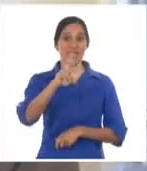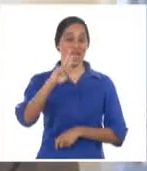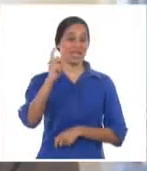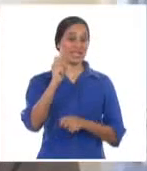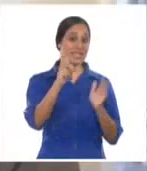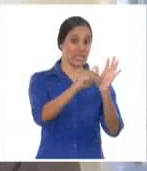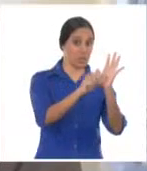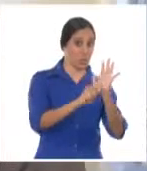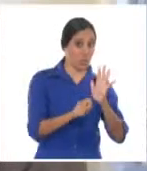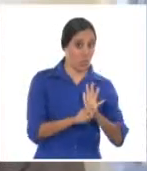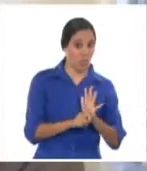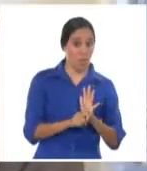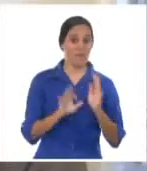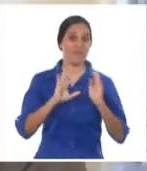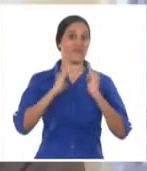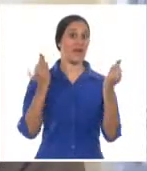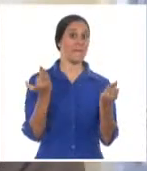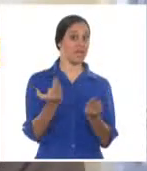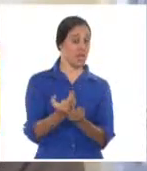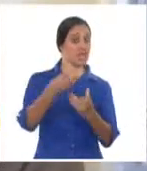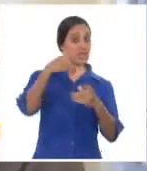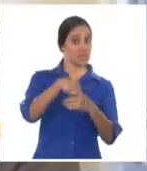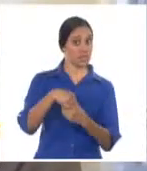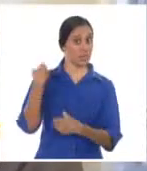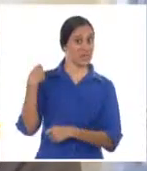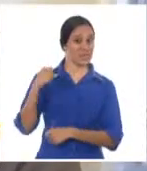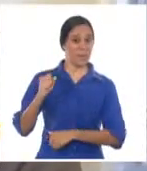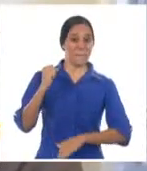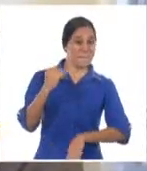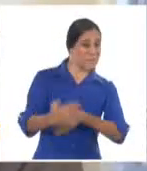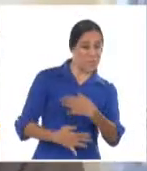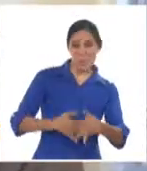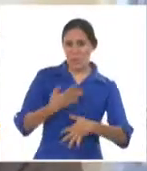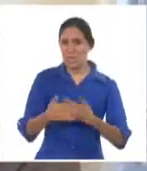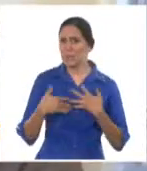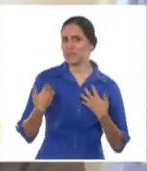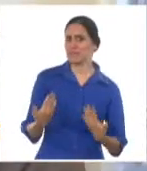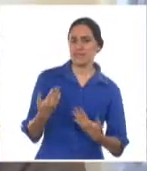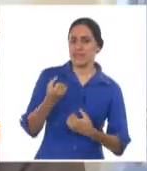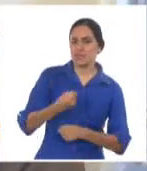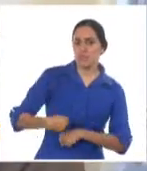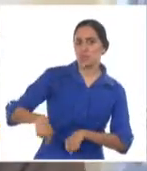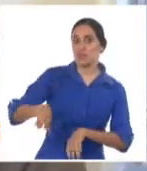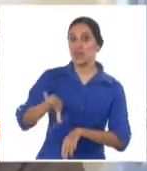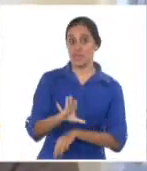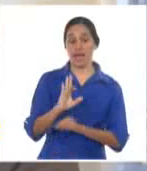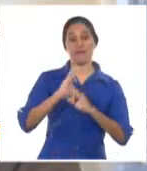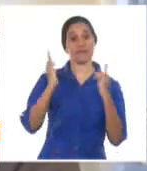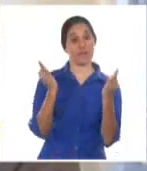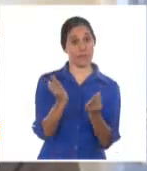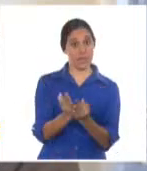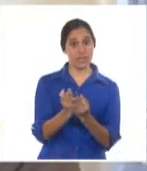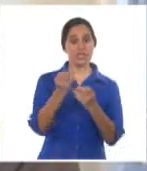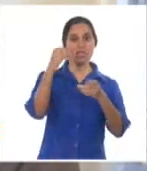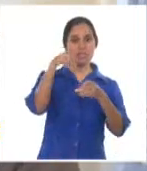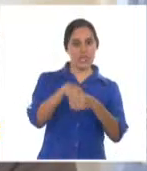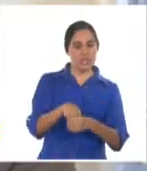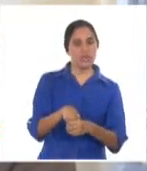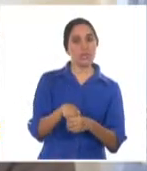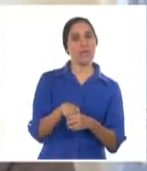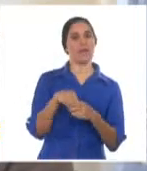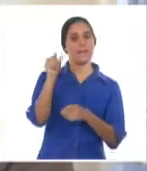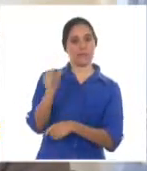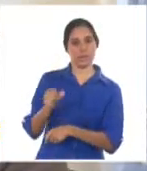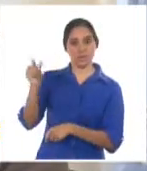violencia familiar es un problema para la sociedad, la familia y las personas. Y que las leyes entonces tienen